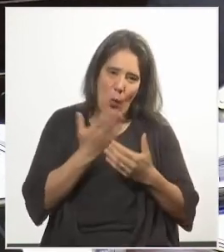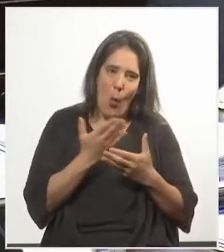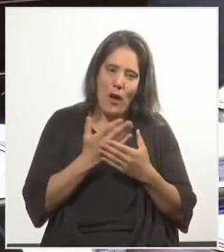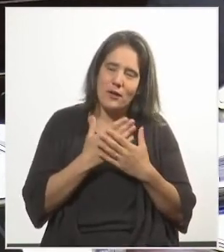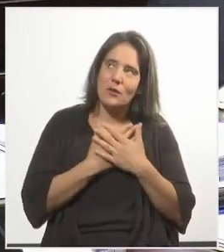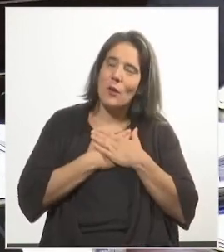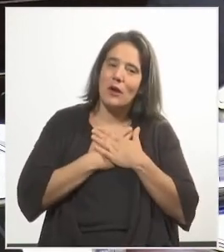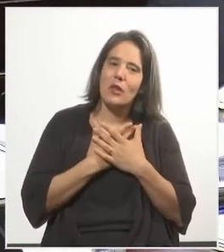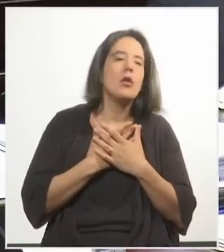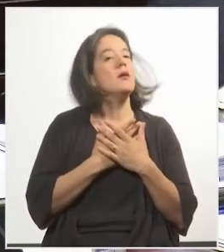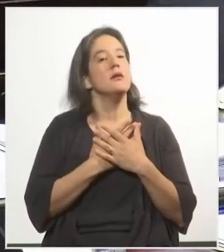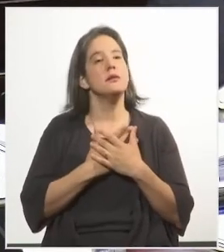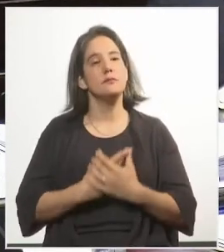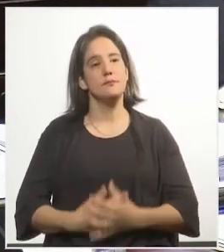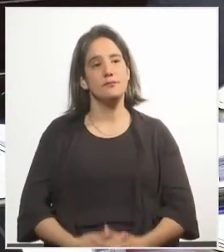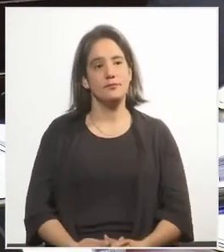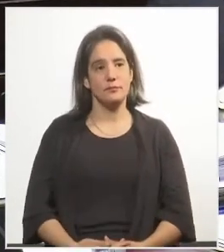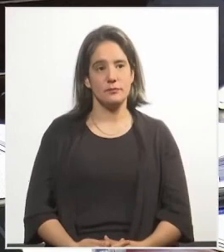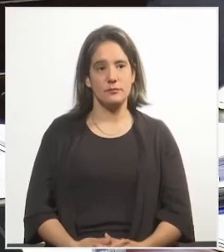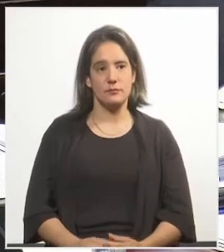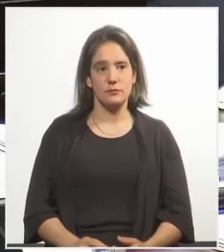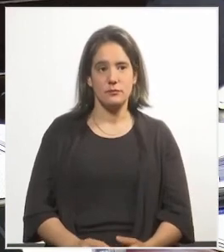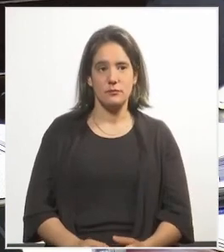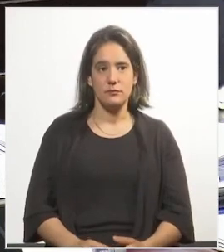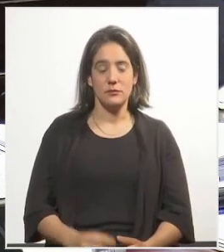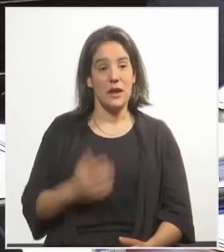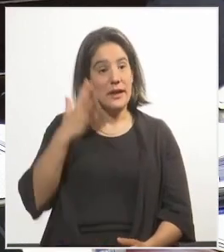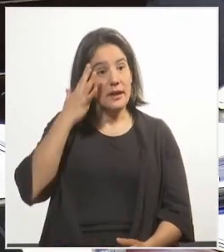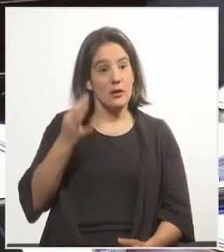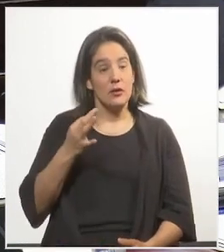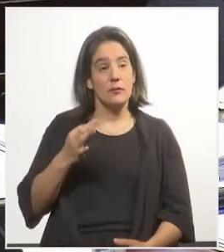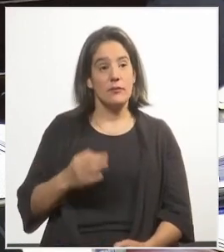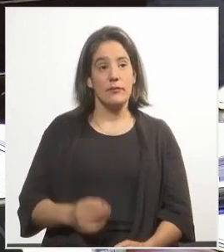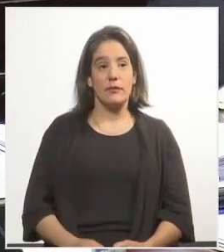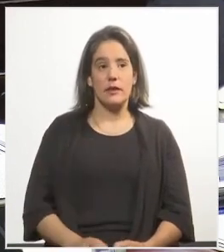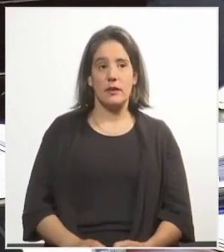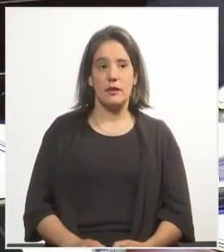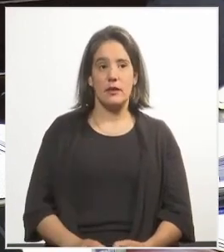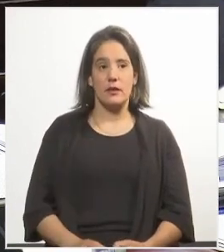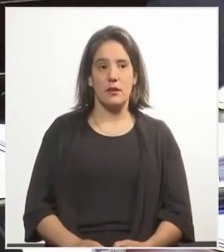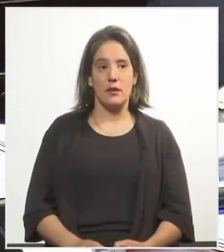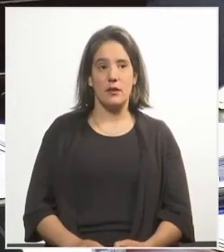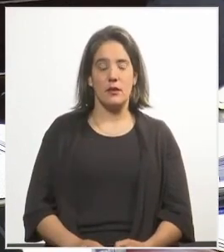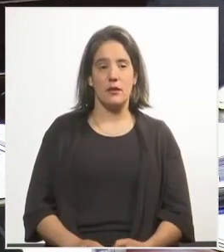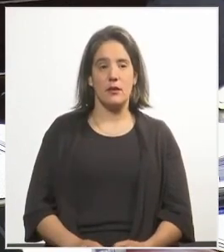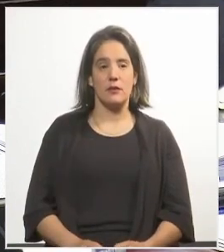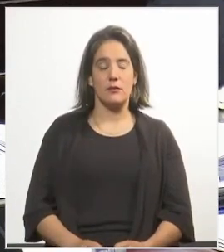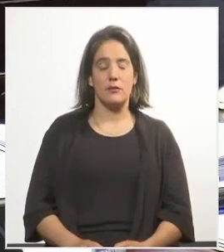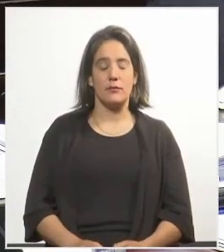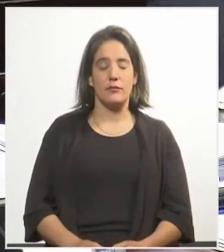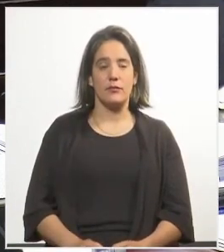me encanta leer las cosas que subrayaba mi padre. Y creo que, como lo dijo